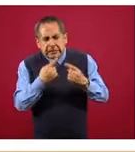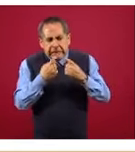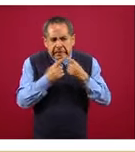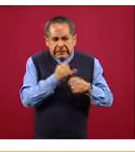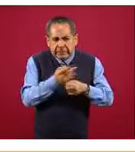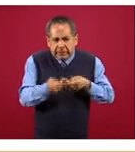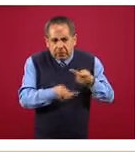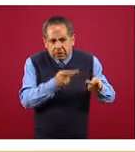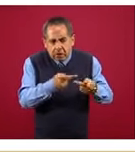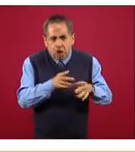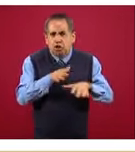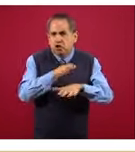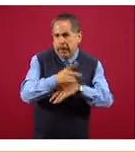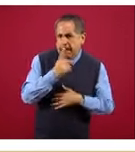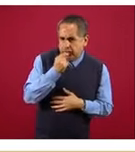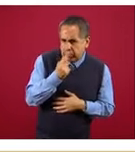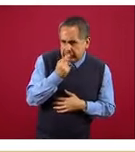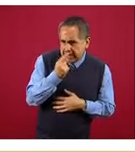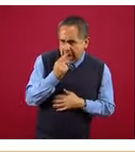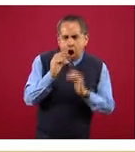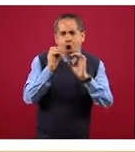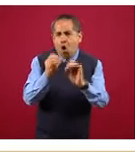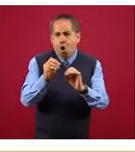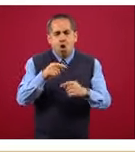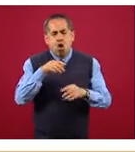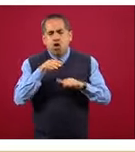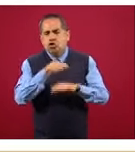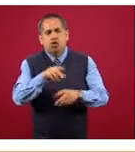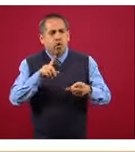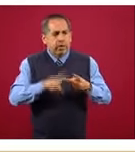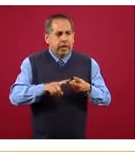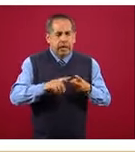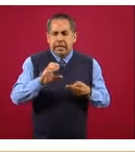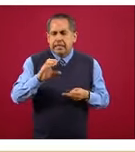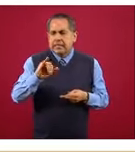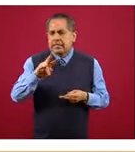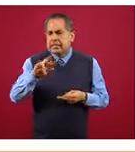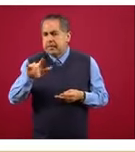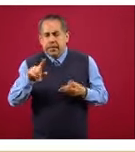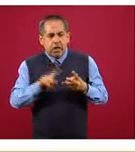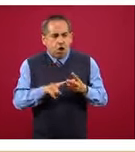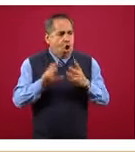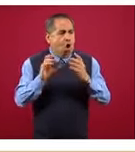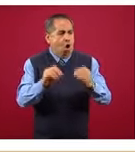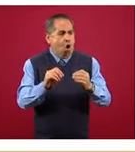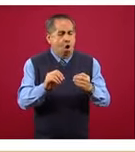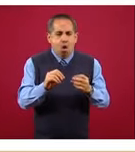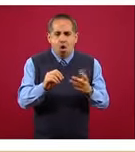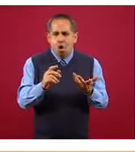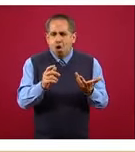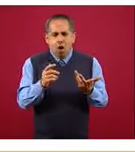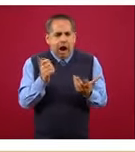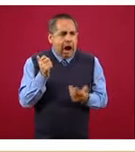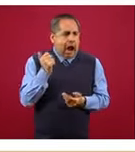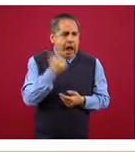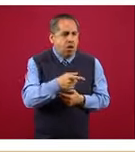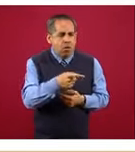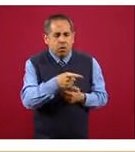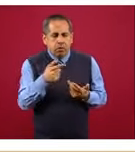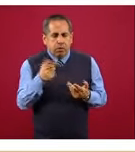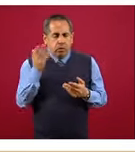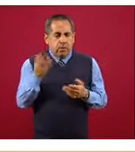si es emergencia policial, si es una emergencia civil, si es una emergencia, es decir, de protección civil, o si es